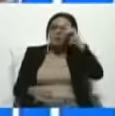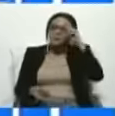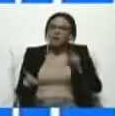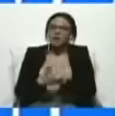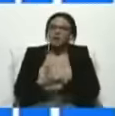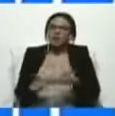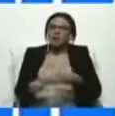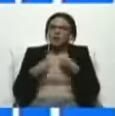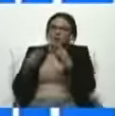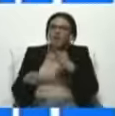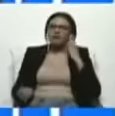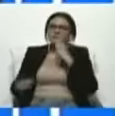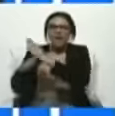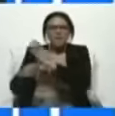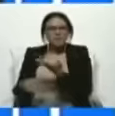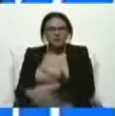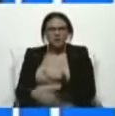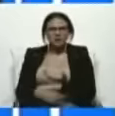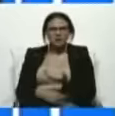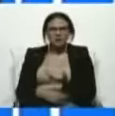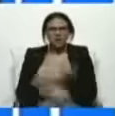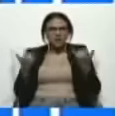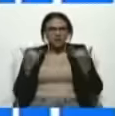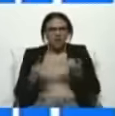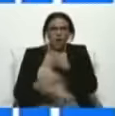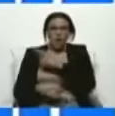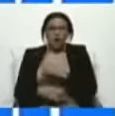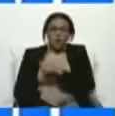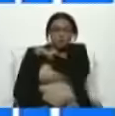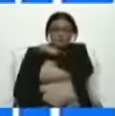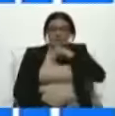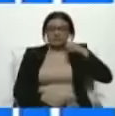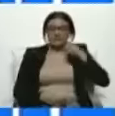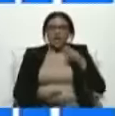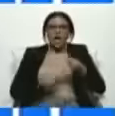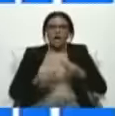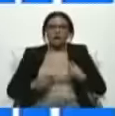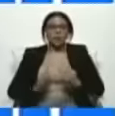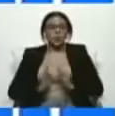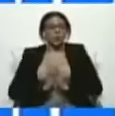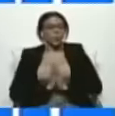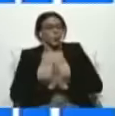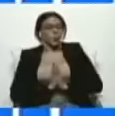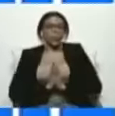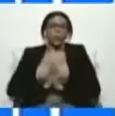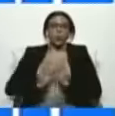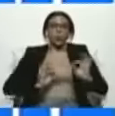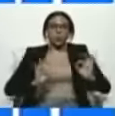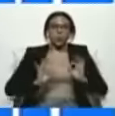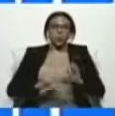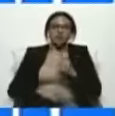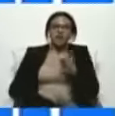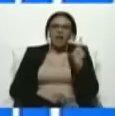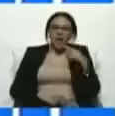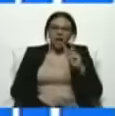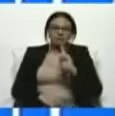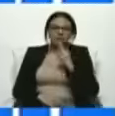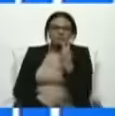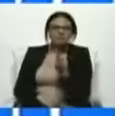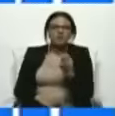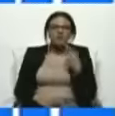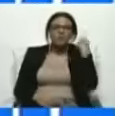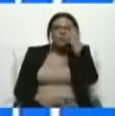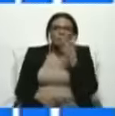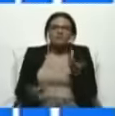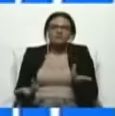El mismo Ramos Ayub, que ahora sí dice que sí se puede votar, porque ya los autorizaron. Si no los hubieran autorizado, si